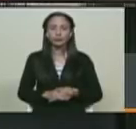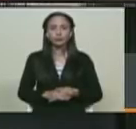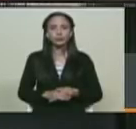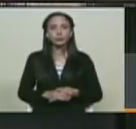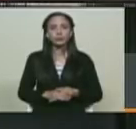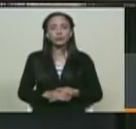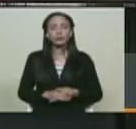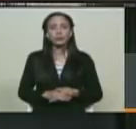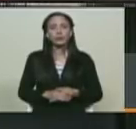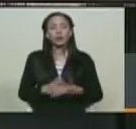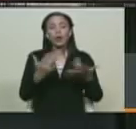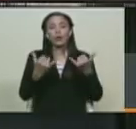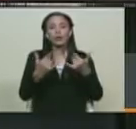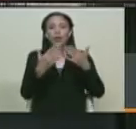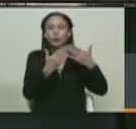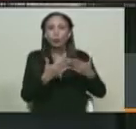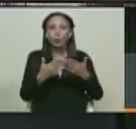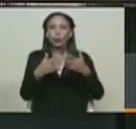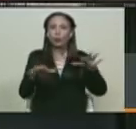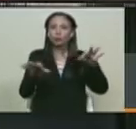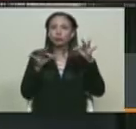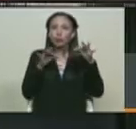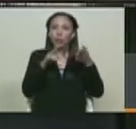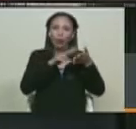teniendo a mi mano el estudio,